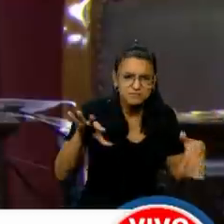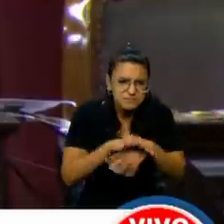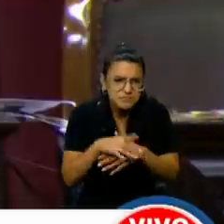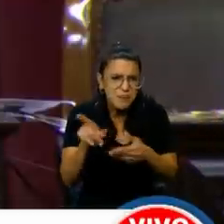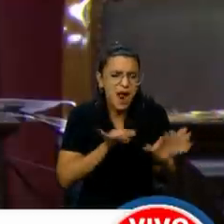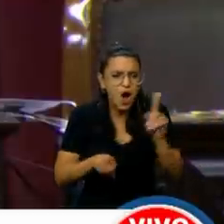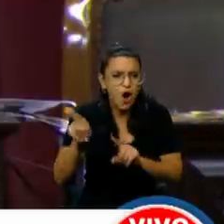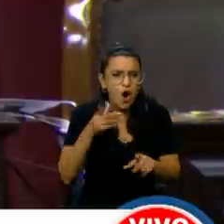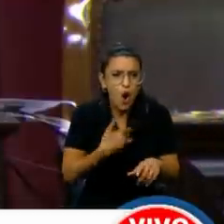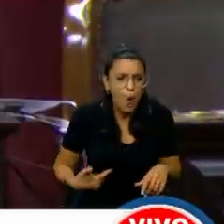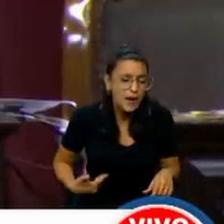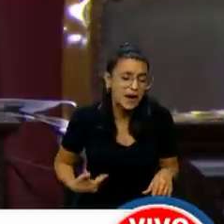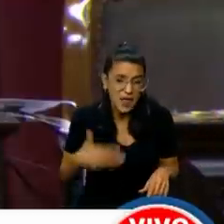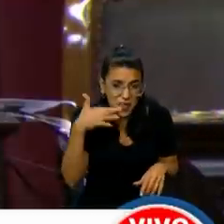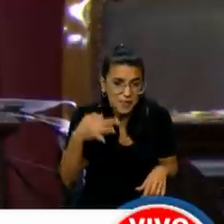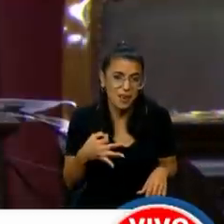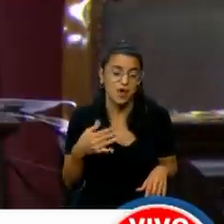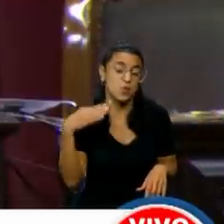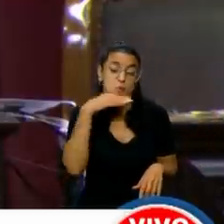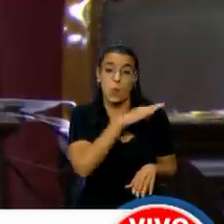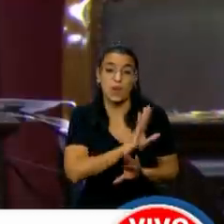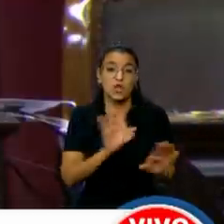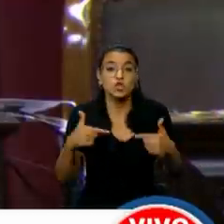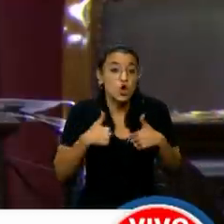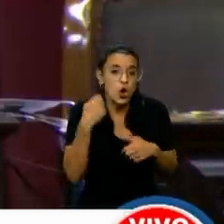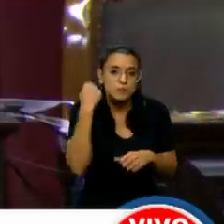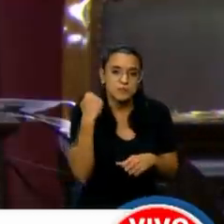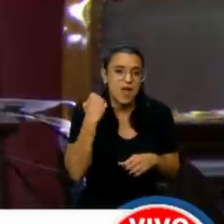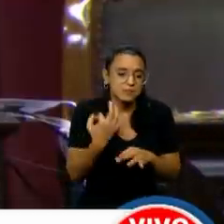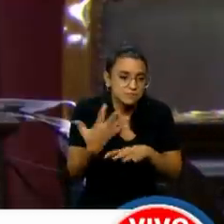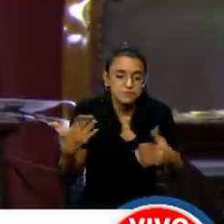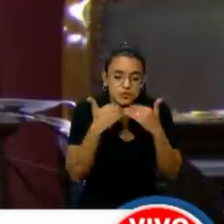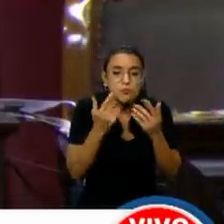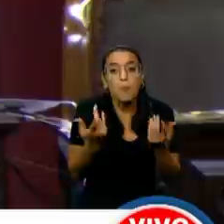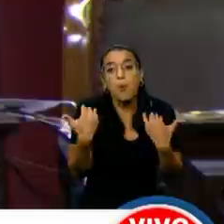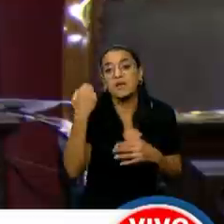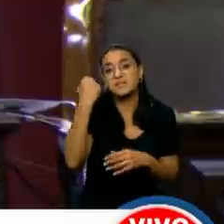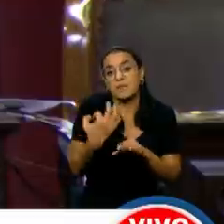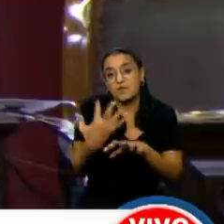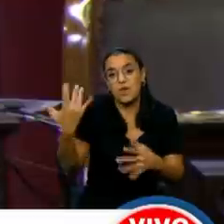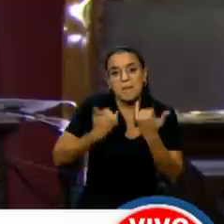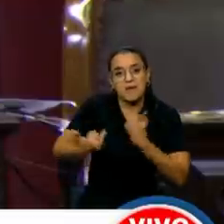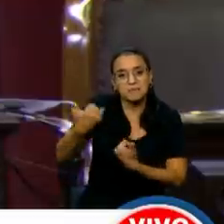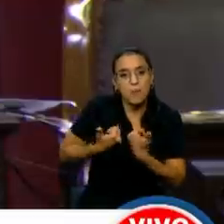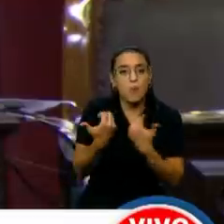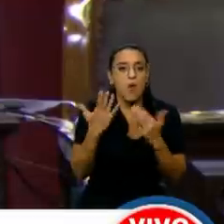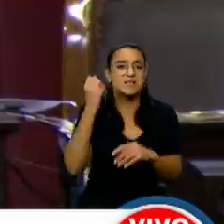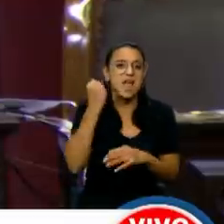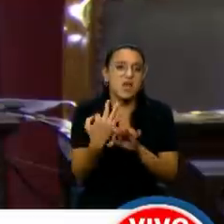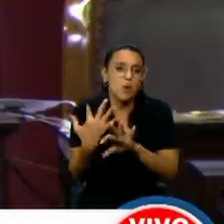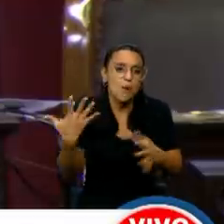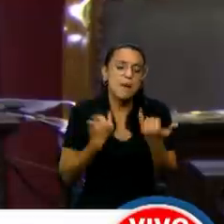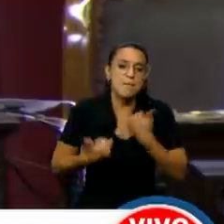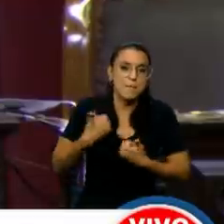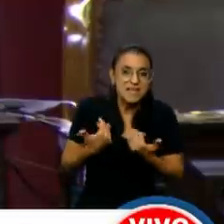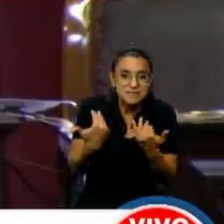para gobernar la verdad no lo entiendo yo no soy economista quizás un economista me puede explicar y quizás un economista me puede